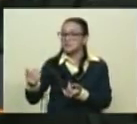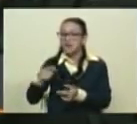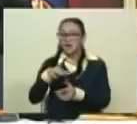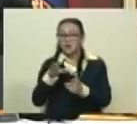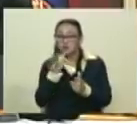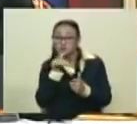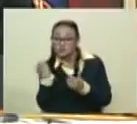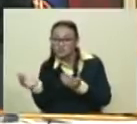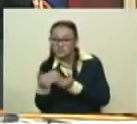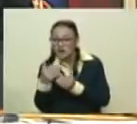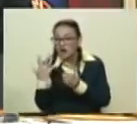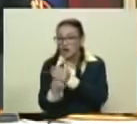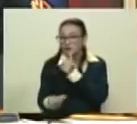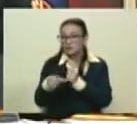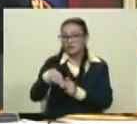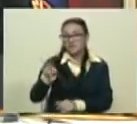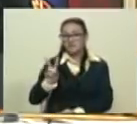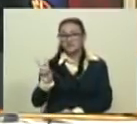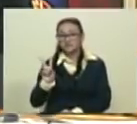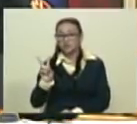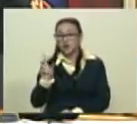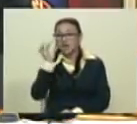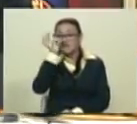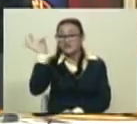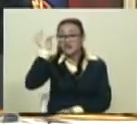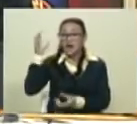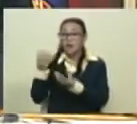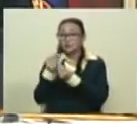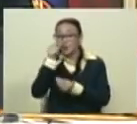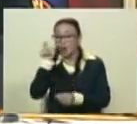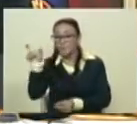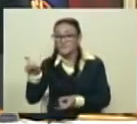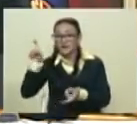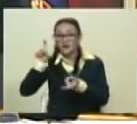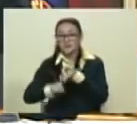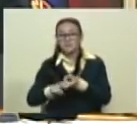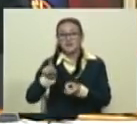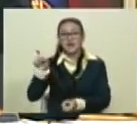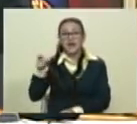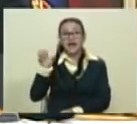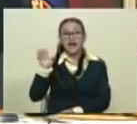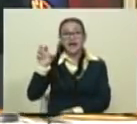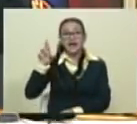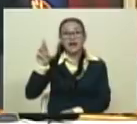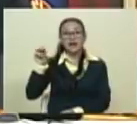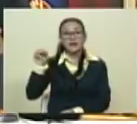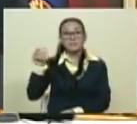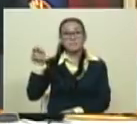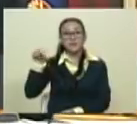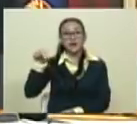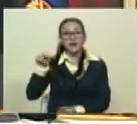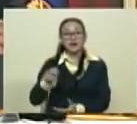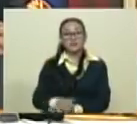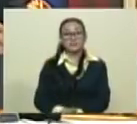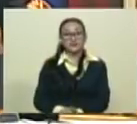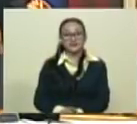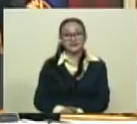justicia venezolana, la fiscal general y su esposo, el jefe del cartel de la fiscalía.